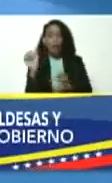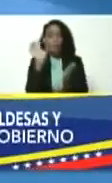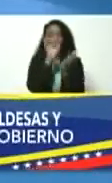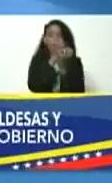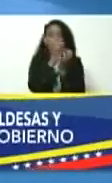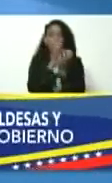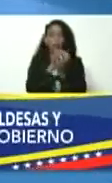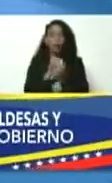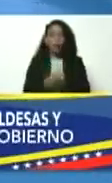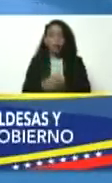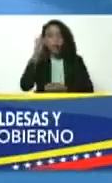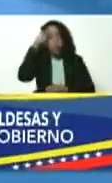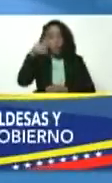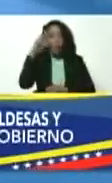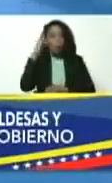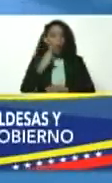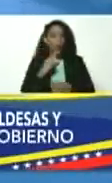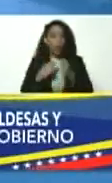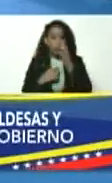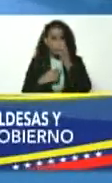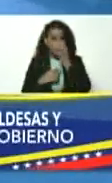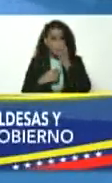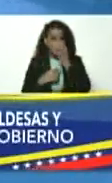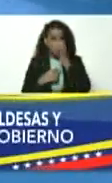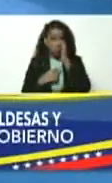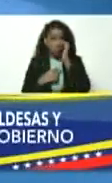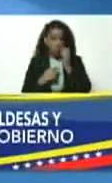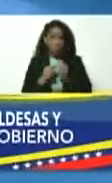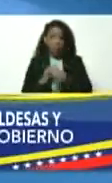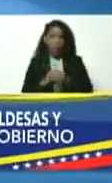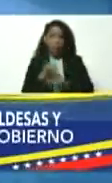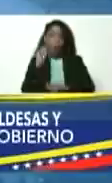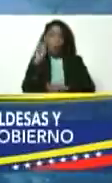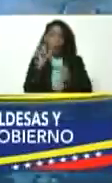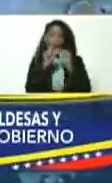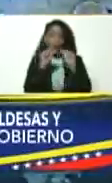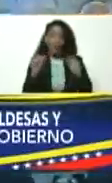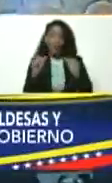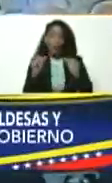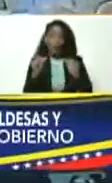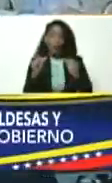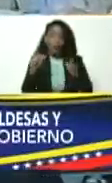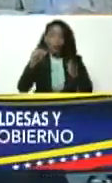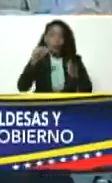ciudad bolívar punto fijo coro